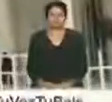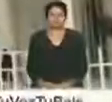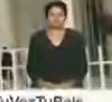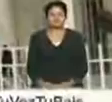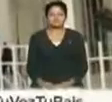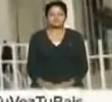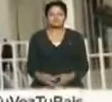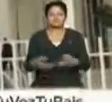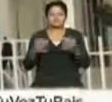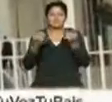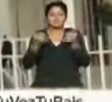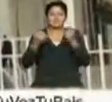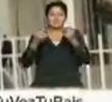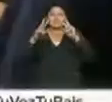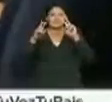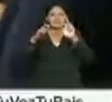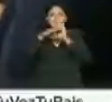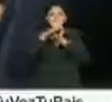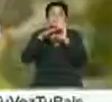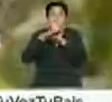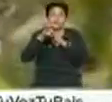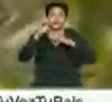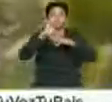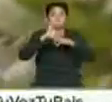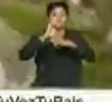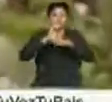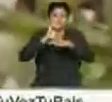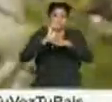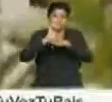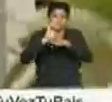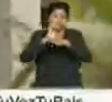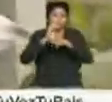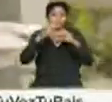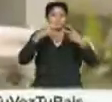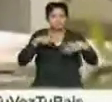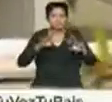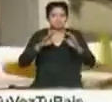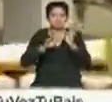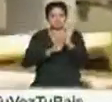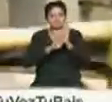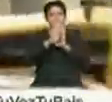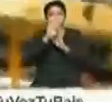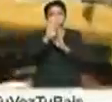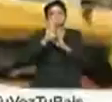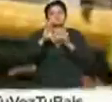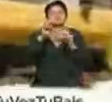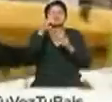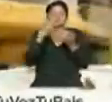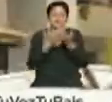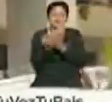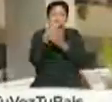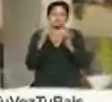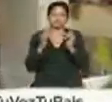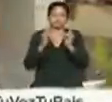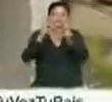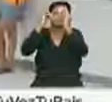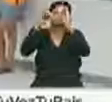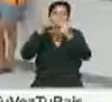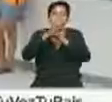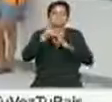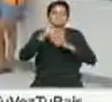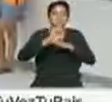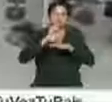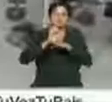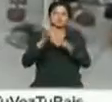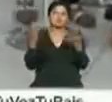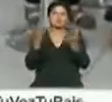de innovación que Ban Ecuador puso en marcha en todo el territorio nacional, se inauguraron dos nuevas agencias de atención ciudadana,